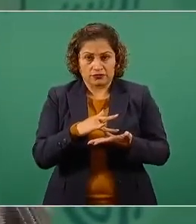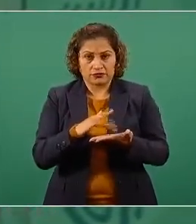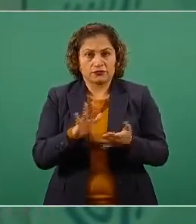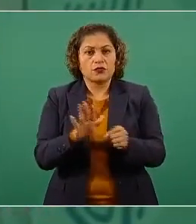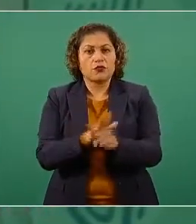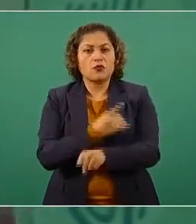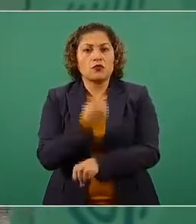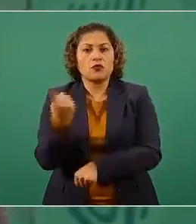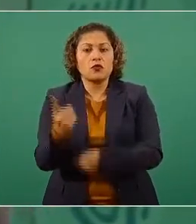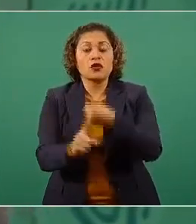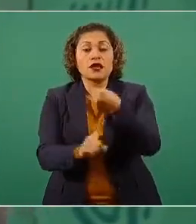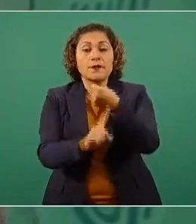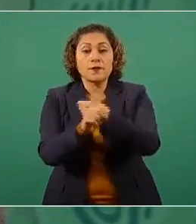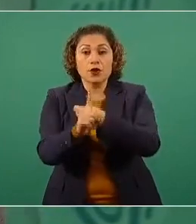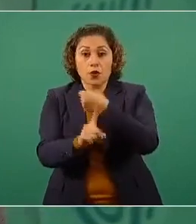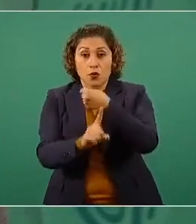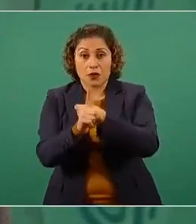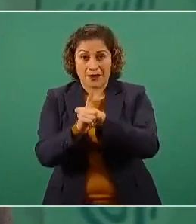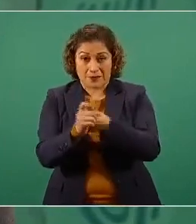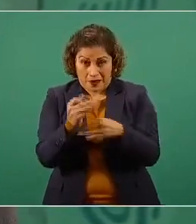que no hay una política